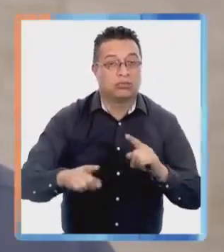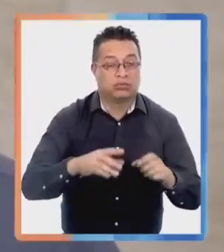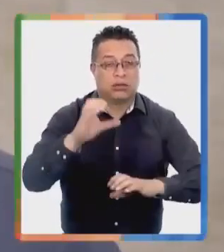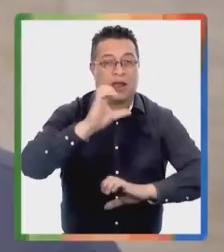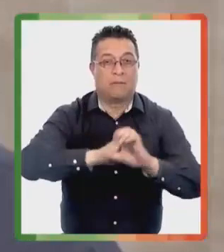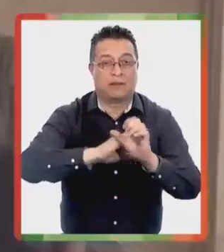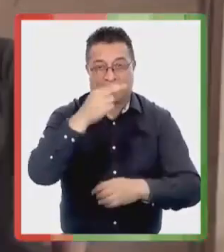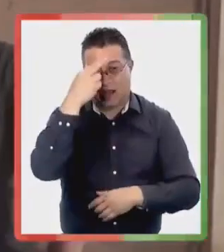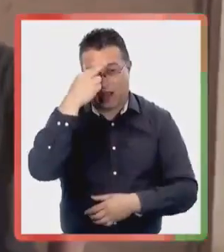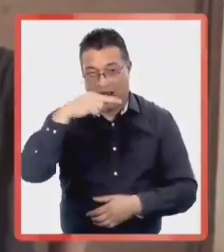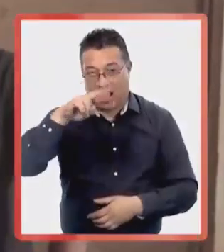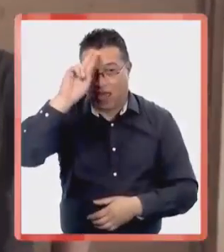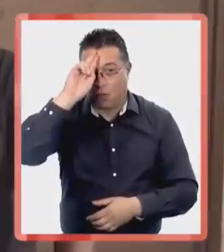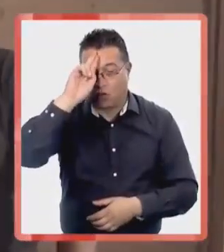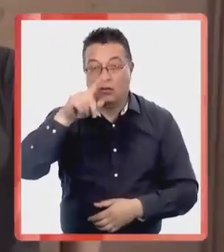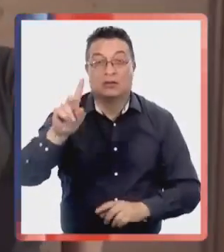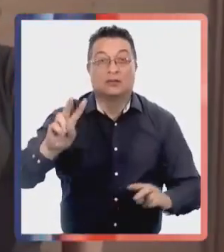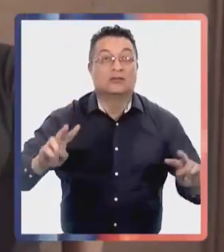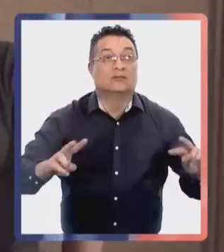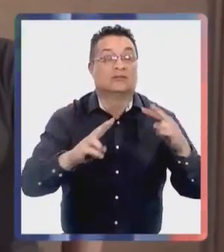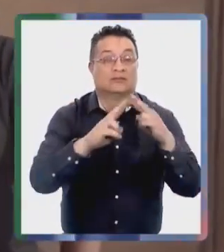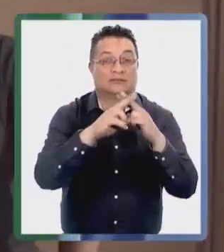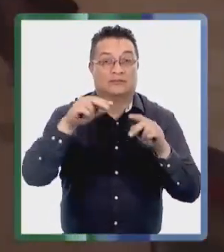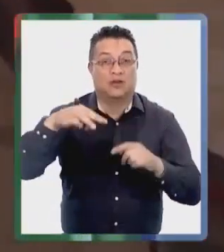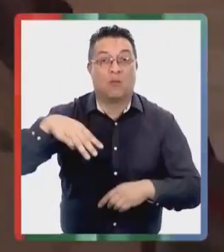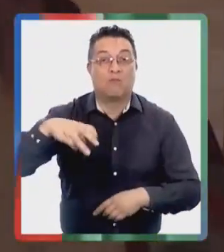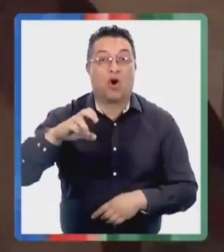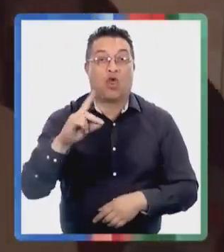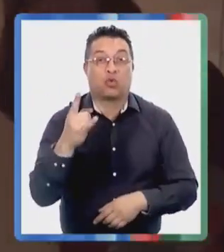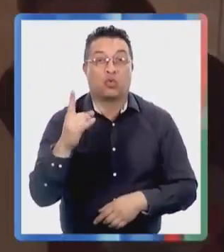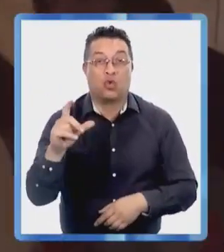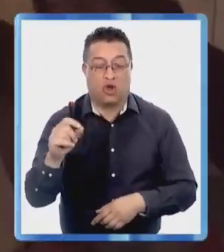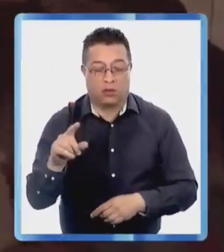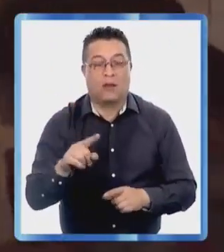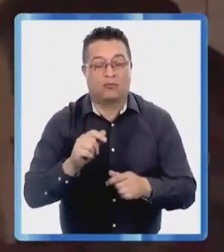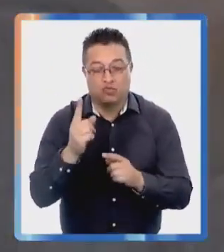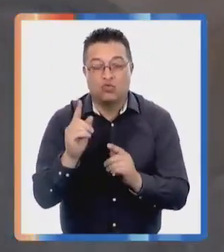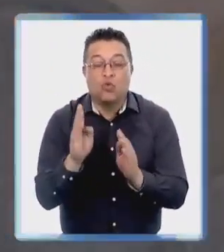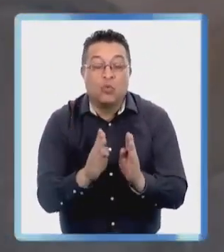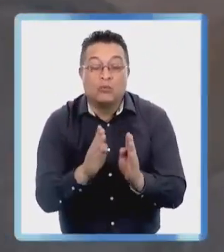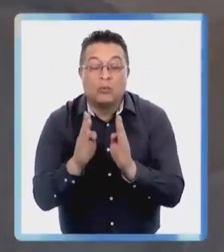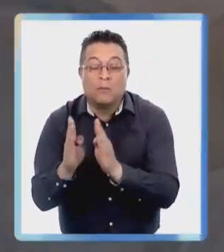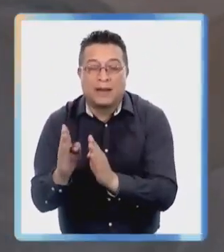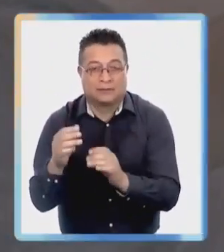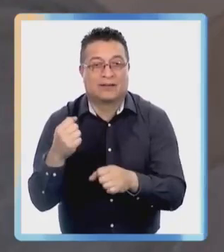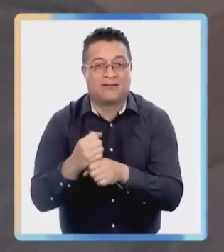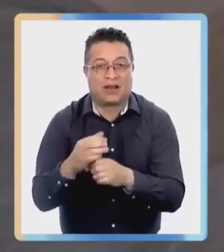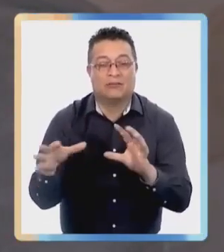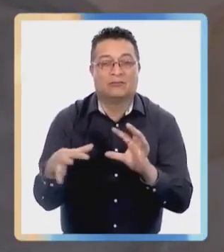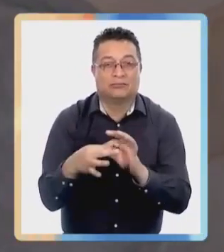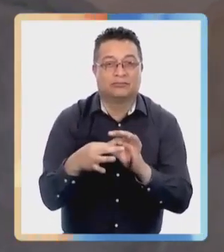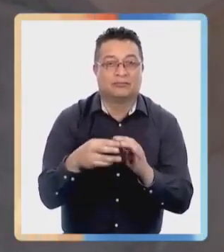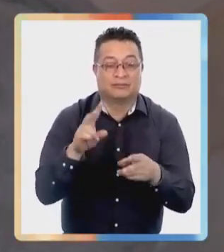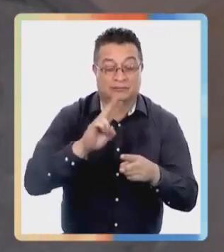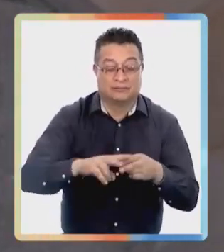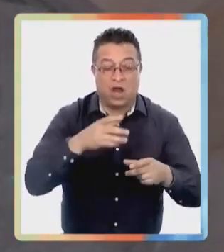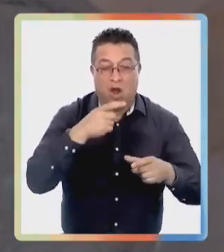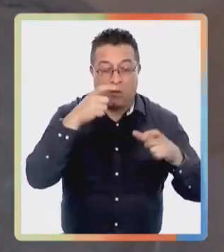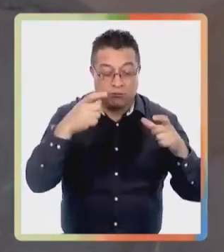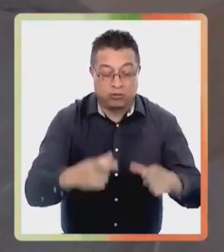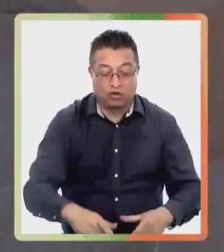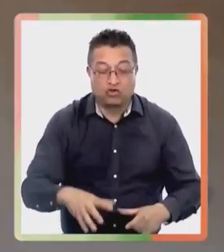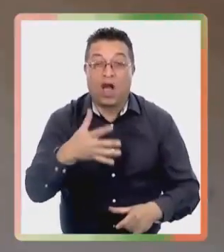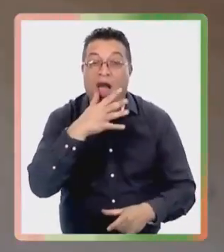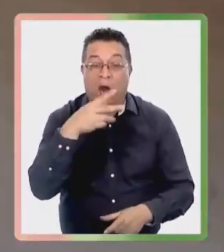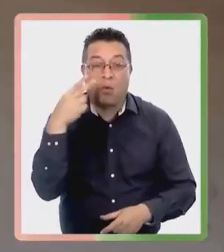gestionamos con la empresa Arauco. La edificación de estos módulos es solo una parte de este trabajo en conjunto. La revisión de pozos de